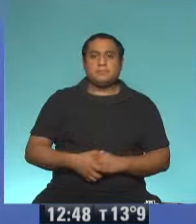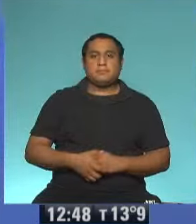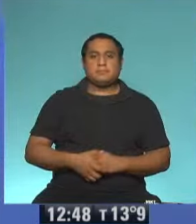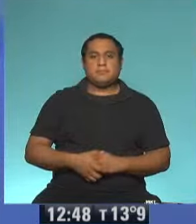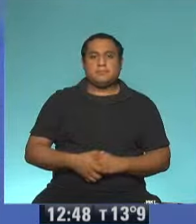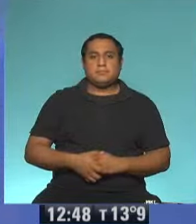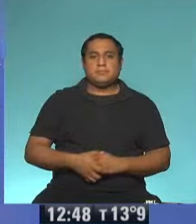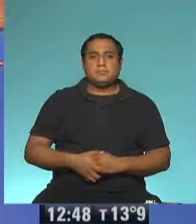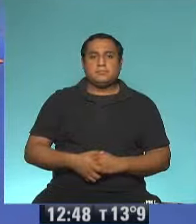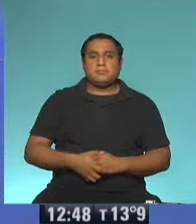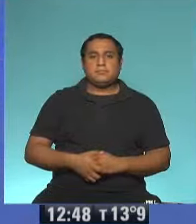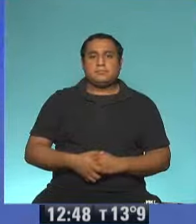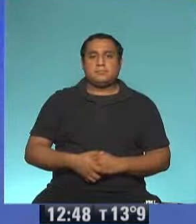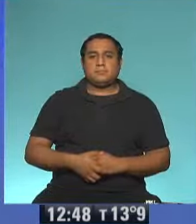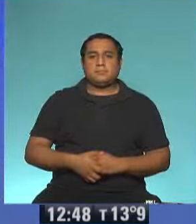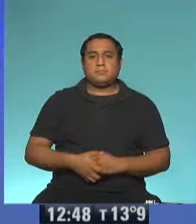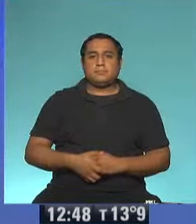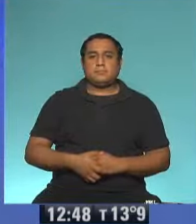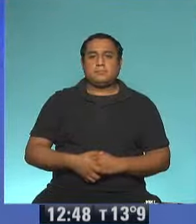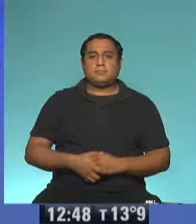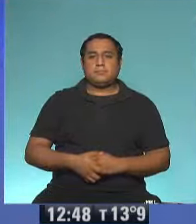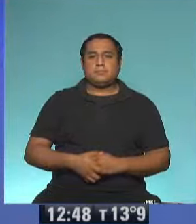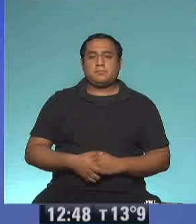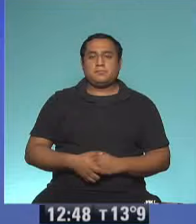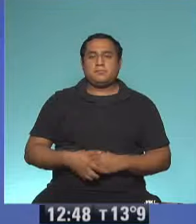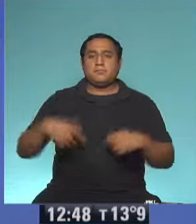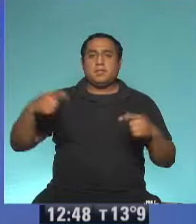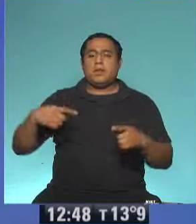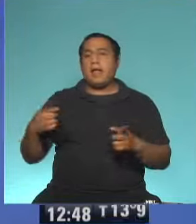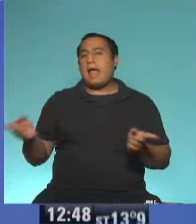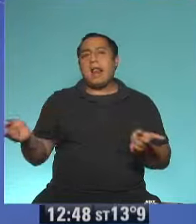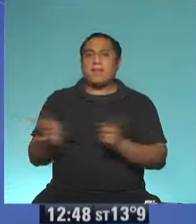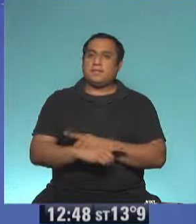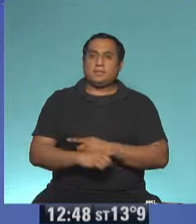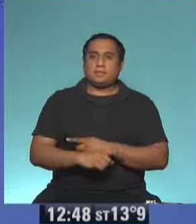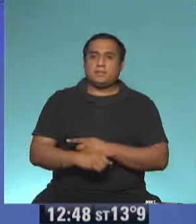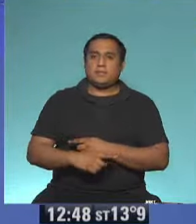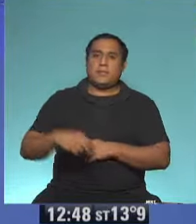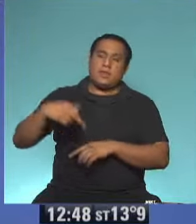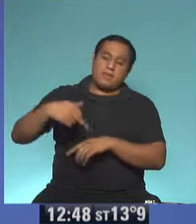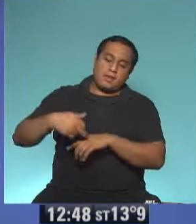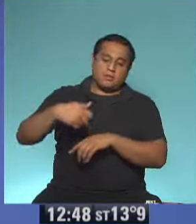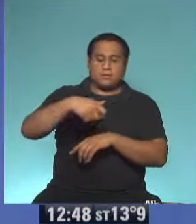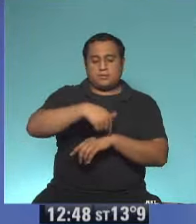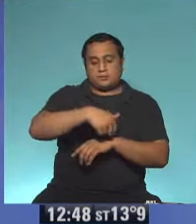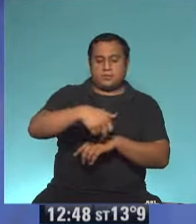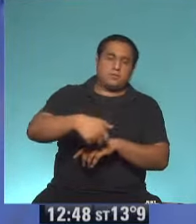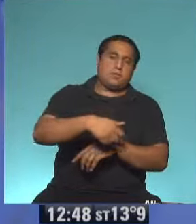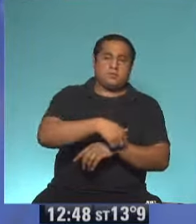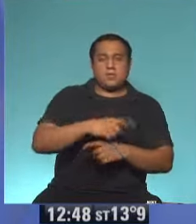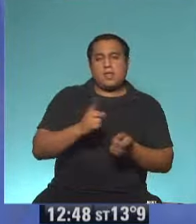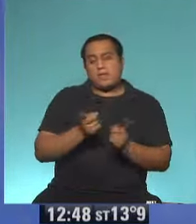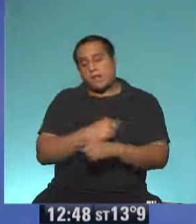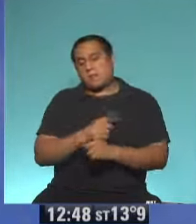ta. Izquierdo, derecho, izquierdo. Ahora lo vamos a hacer al revés, ¿eh? Derecho, izquierdo, derecho y salto. Mira, vengo